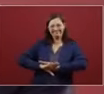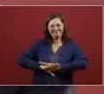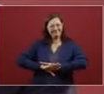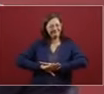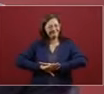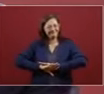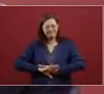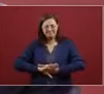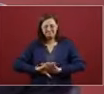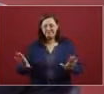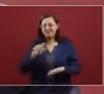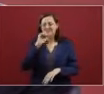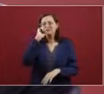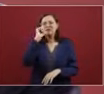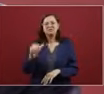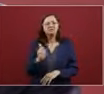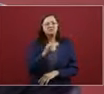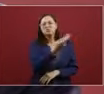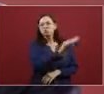Libertad total, plena,